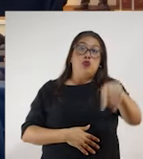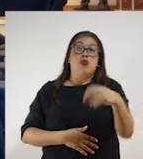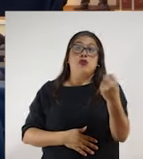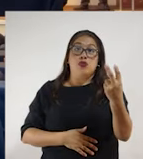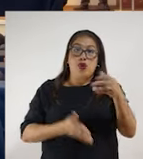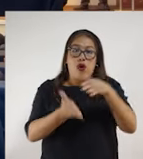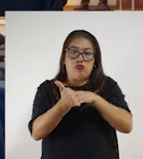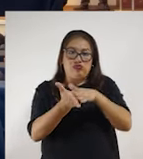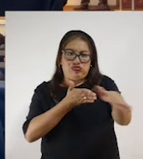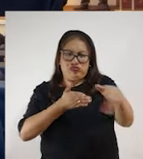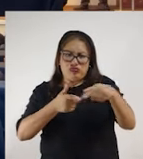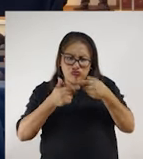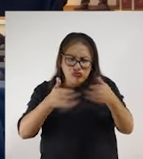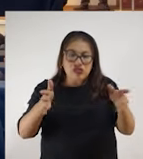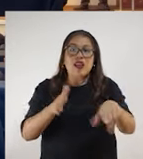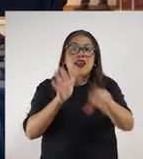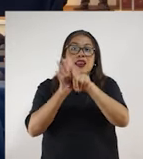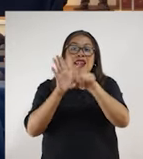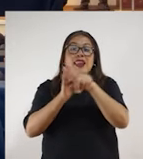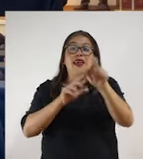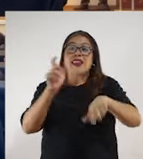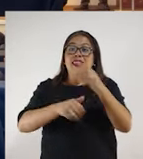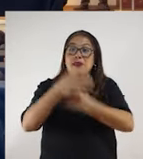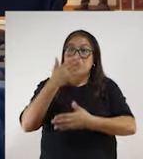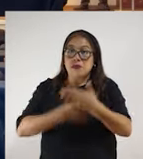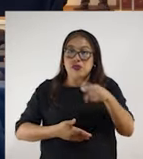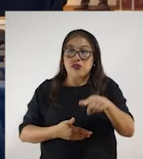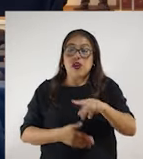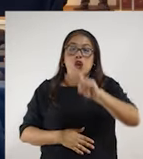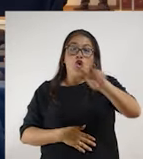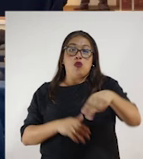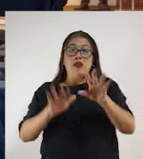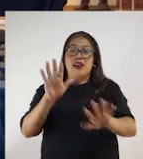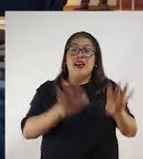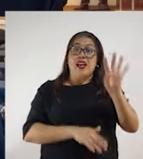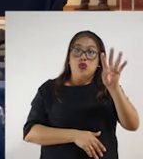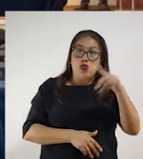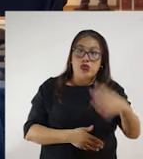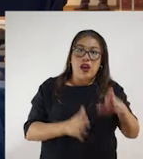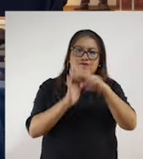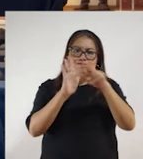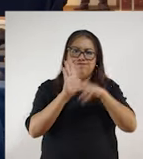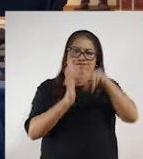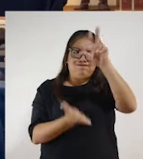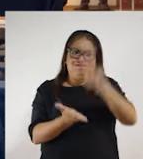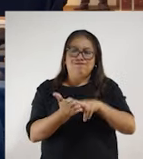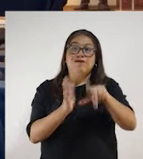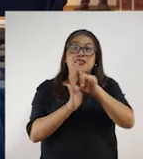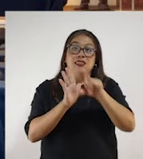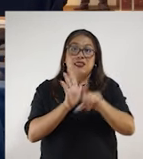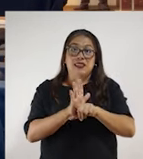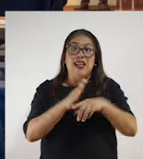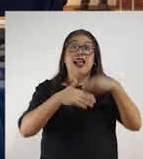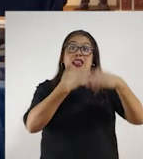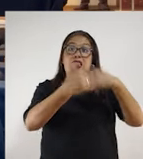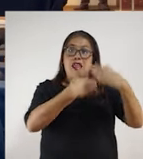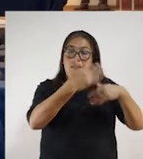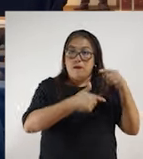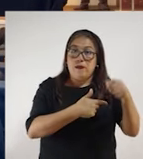2012 se emite la Ley General de las Personas con Discapacidad, 2014 se reglamenta la ley y luego